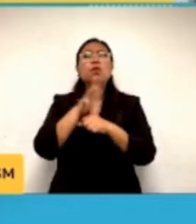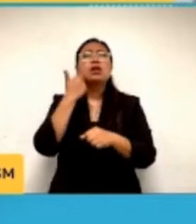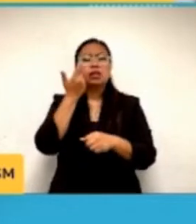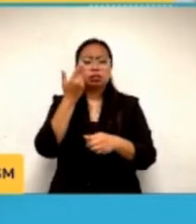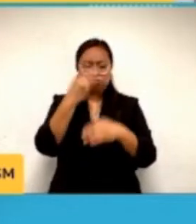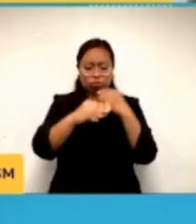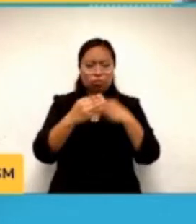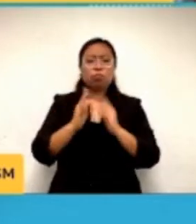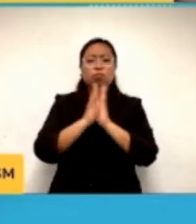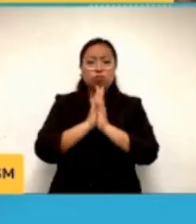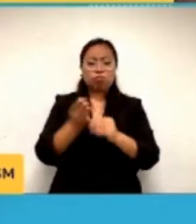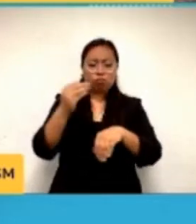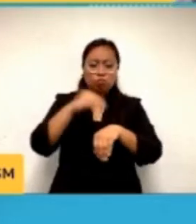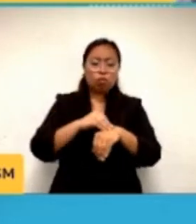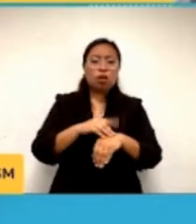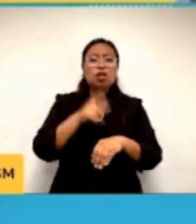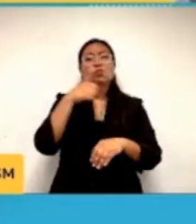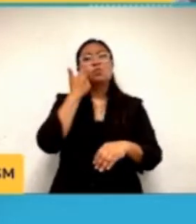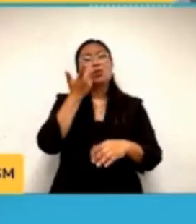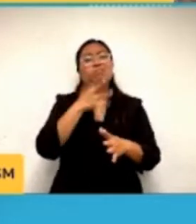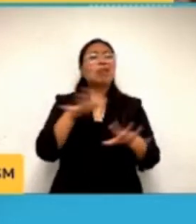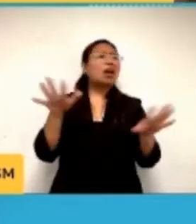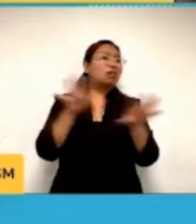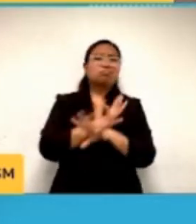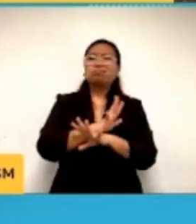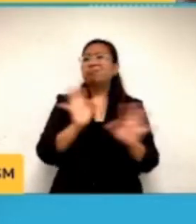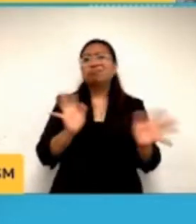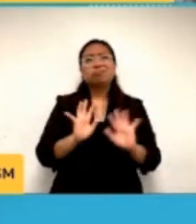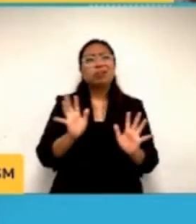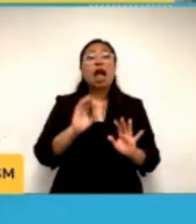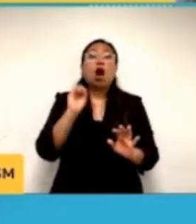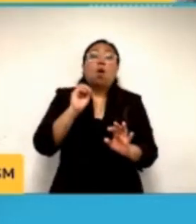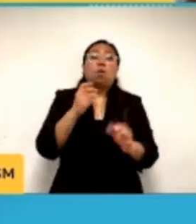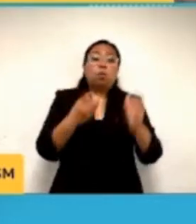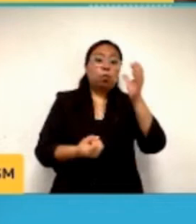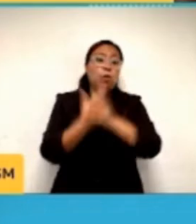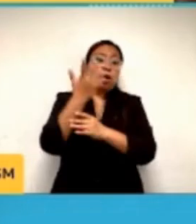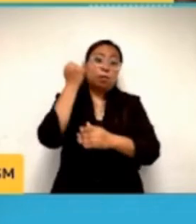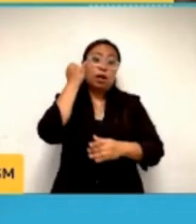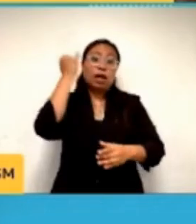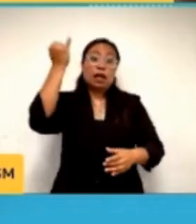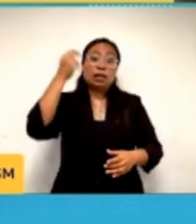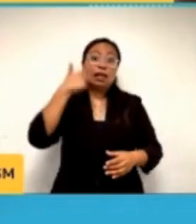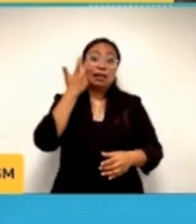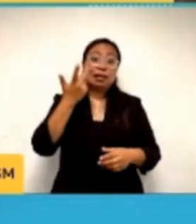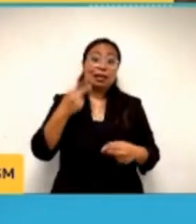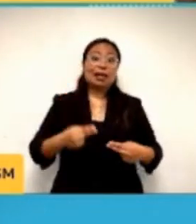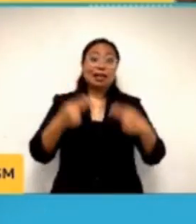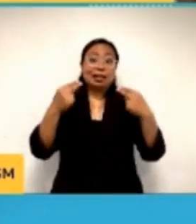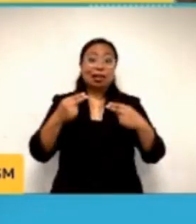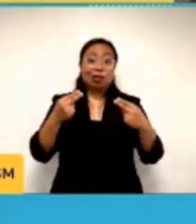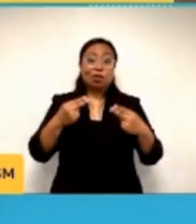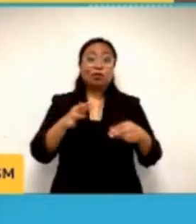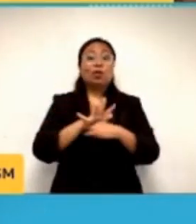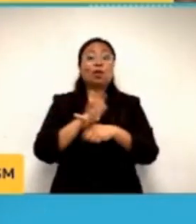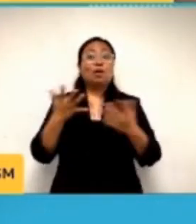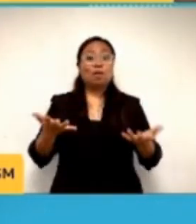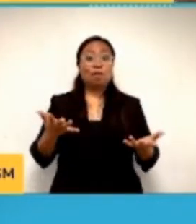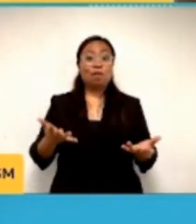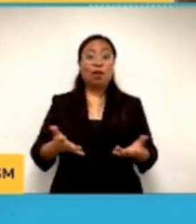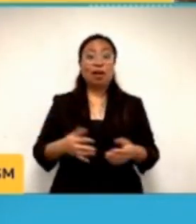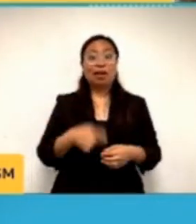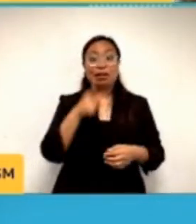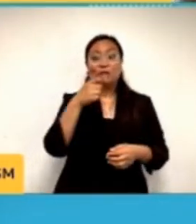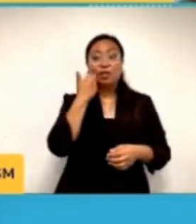¿Quieres cambiar de giro también? Puede ser, ¿quieres emprender apenas? A lo mejor ahorita apenas estás buscando cómo